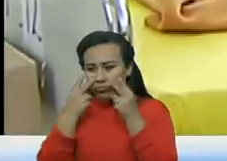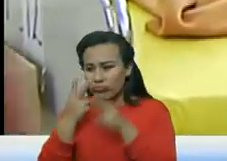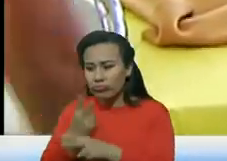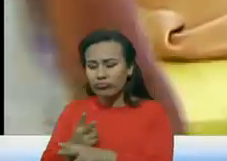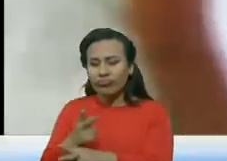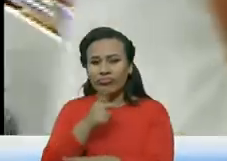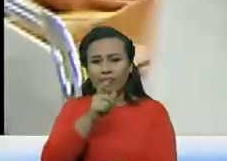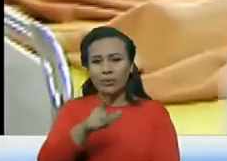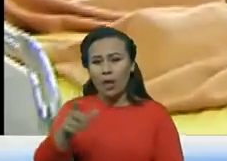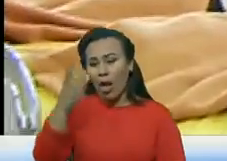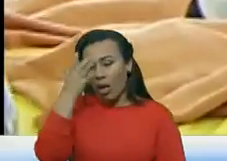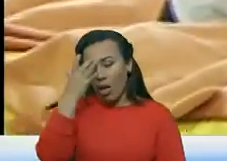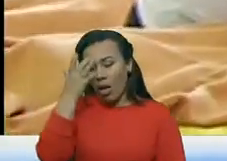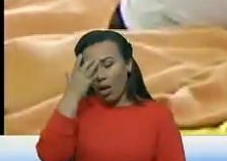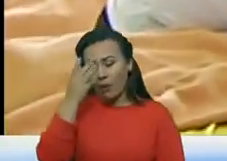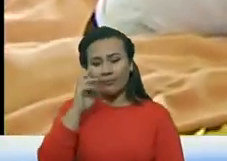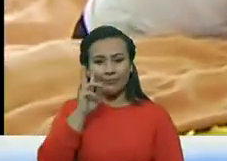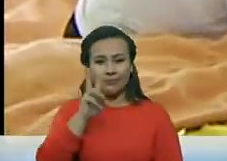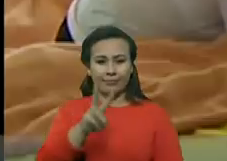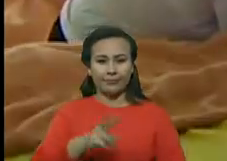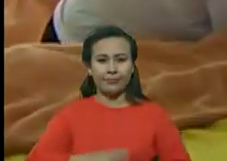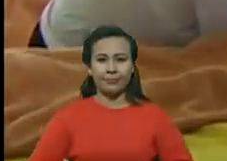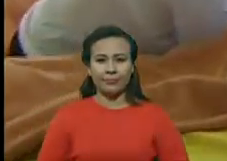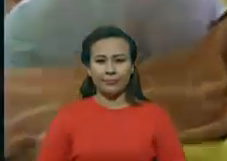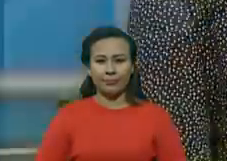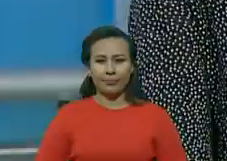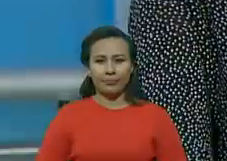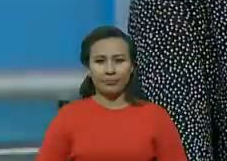personas afectadas, informó Charlie Pisa.